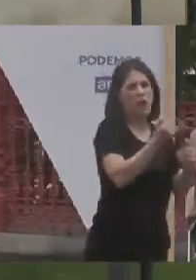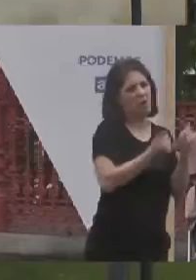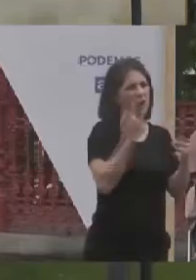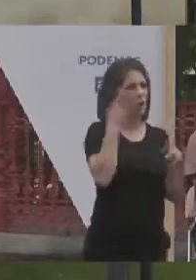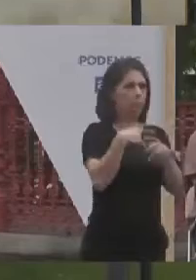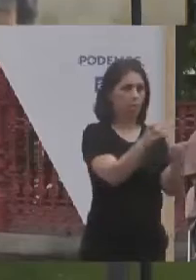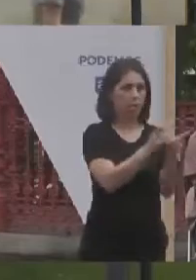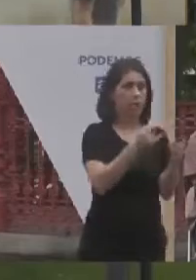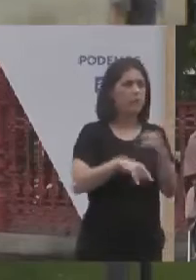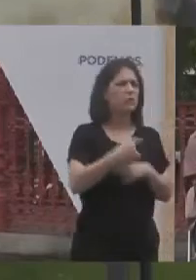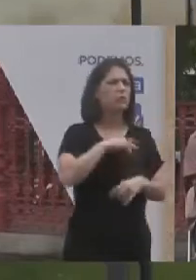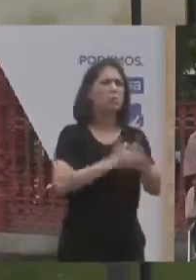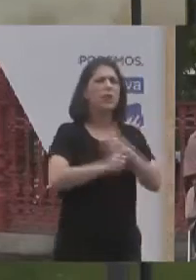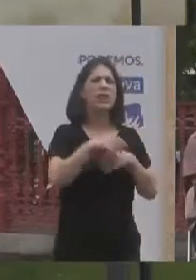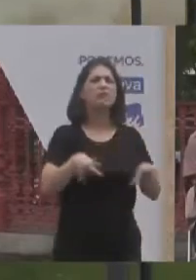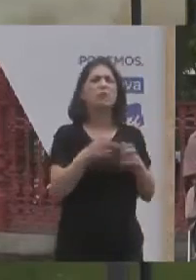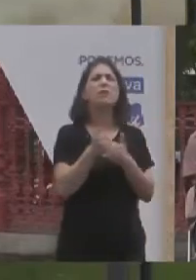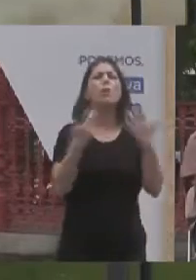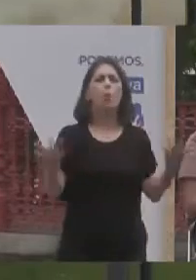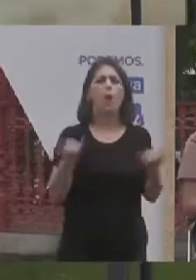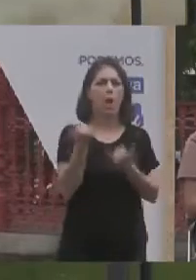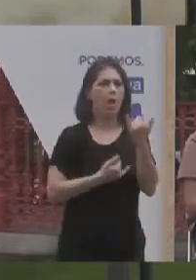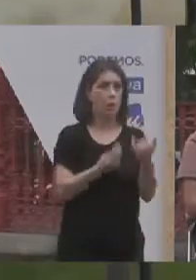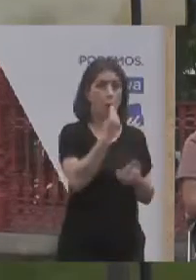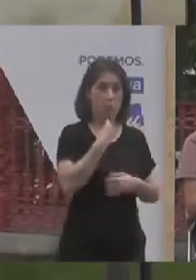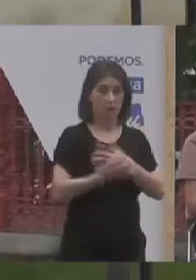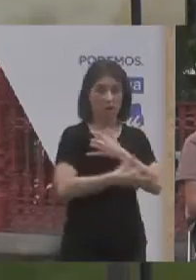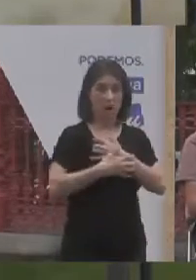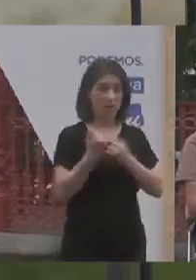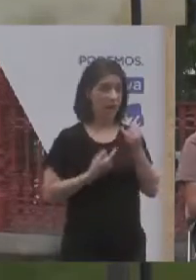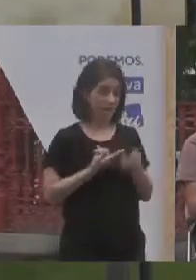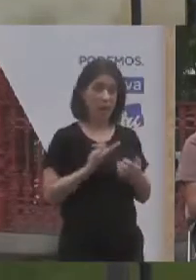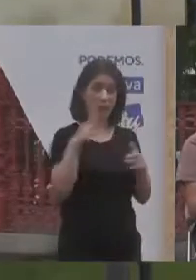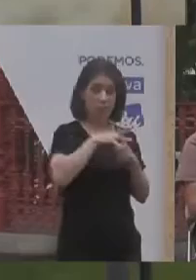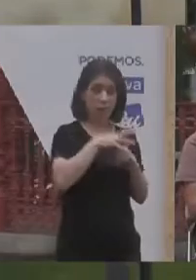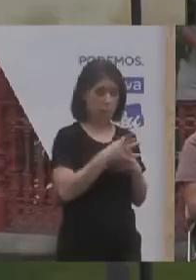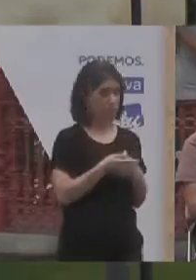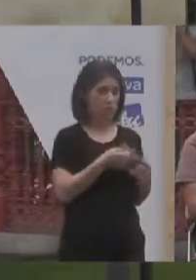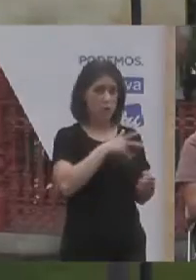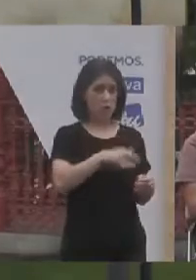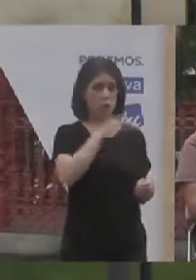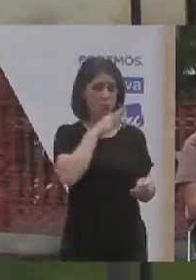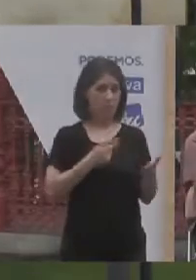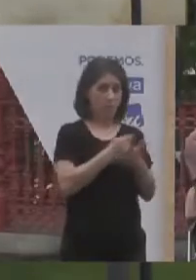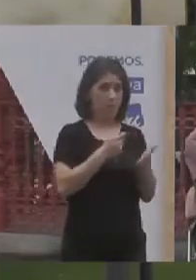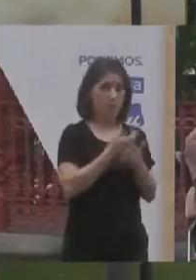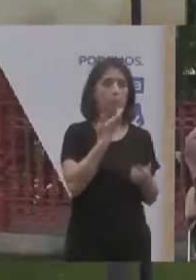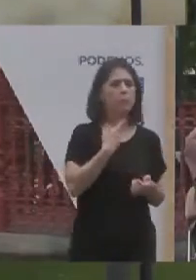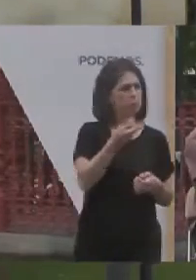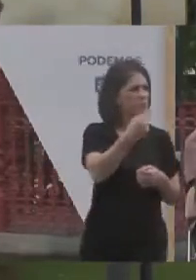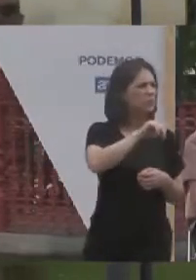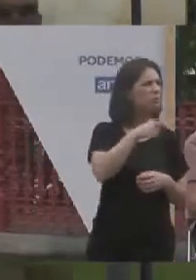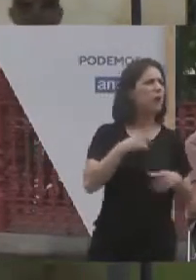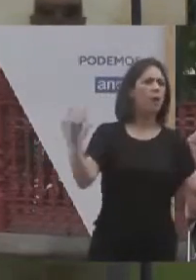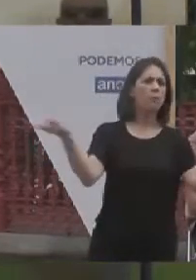que é combatir a exclusión social, pagar o comedor de Cáritas a que se deben facturas e tantas outras. Por eso, cando vos digan pola tele, cando escoitedes